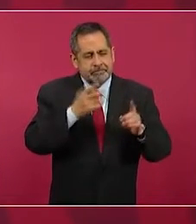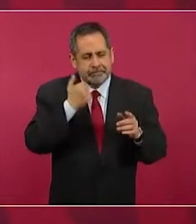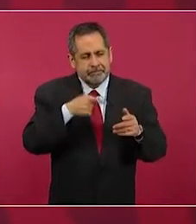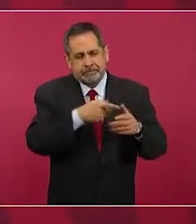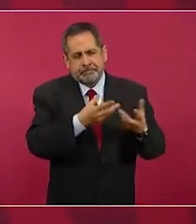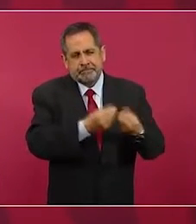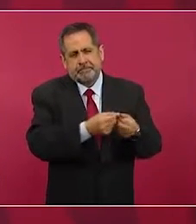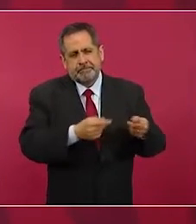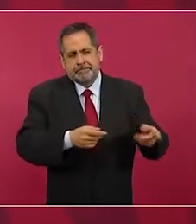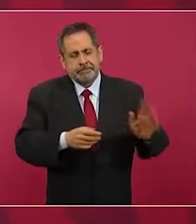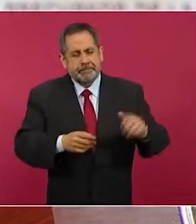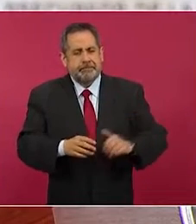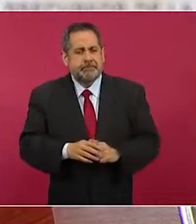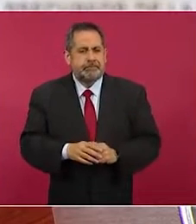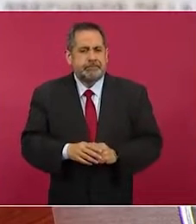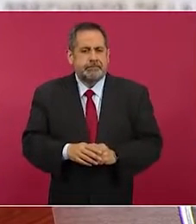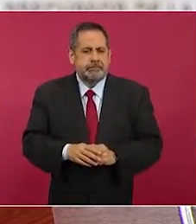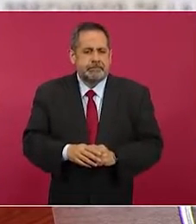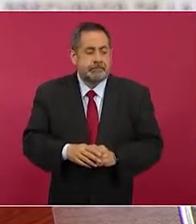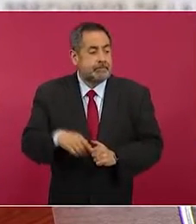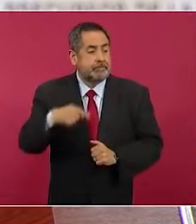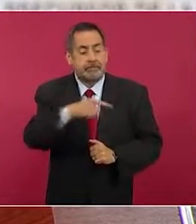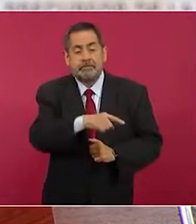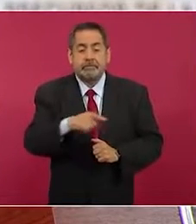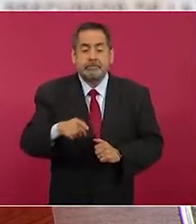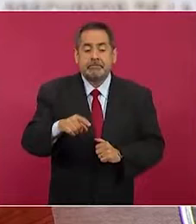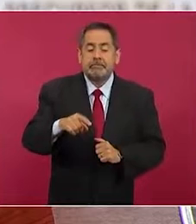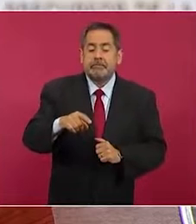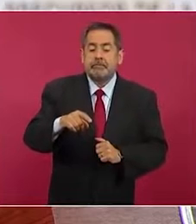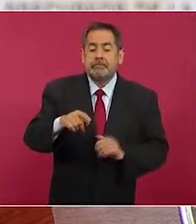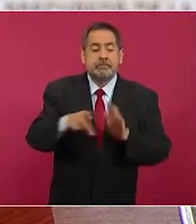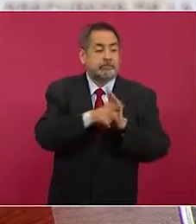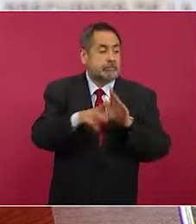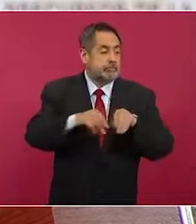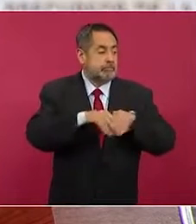y que el Reforma está en contra de nosotros,